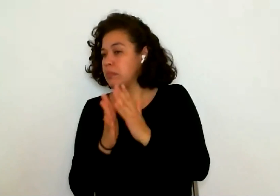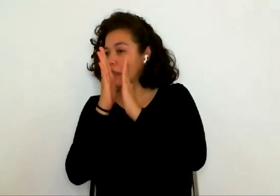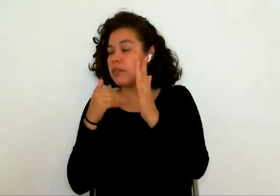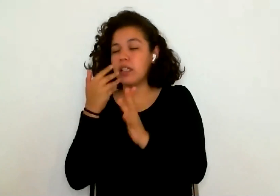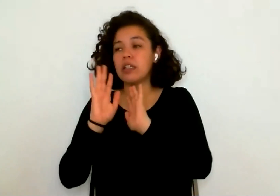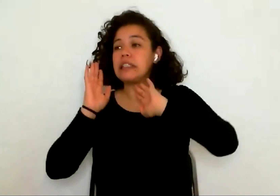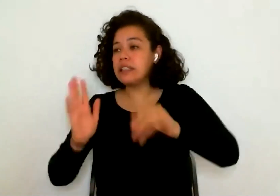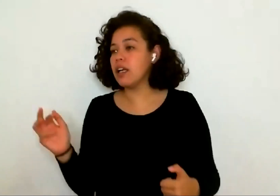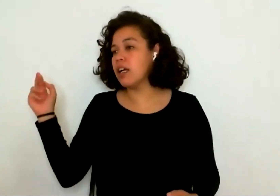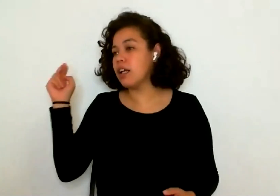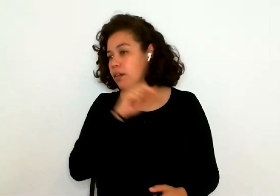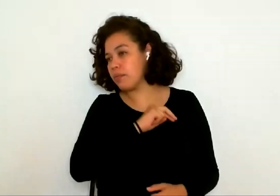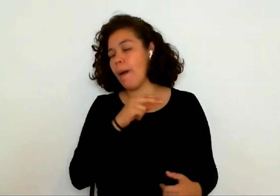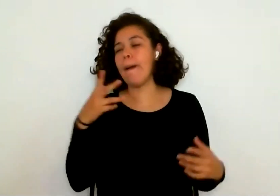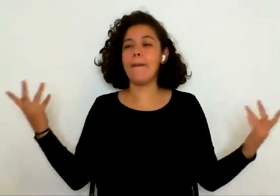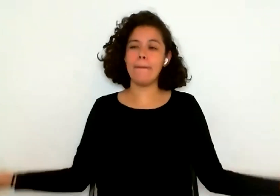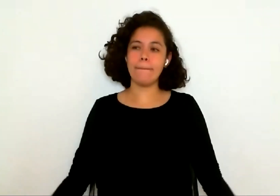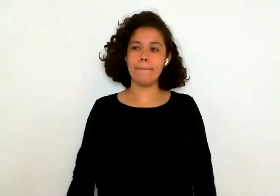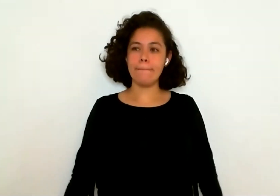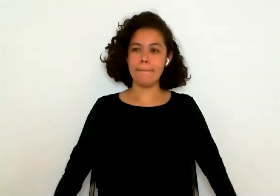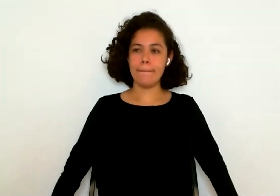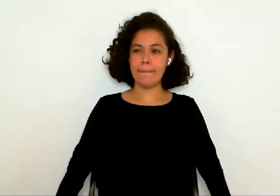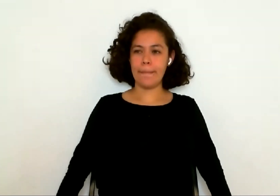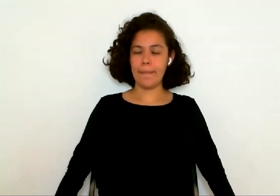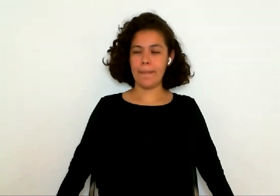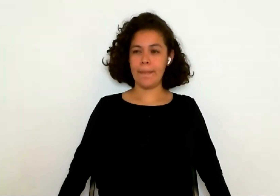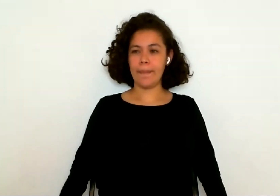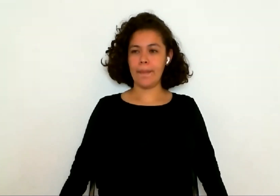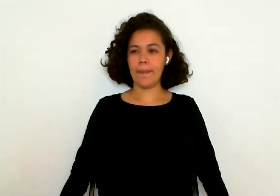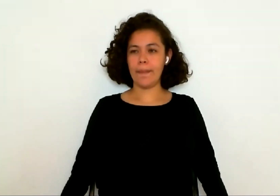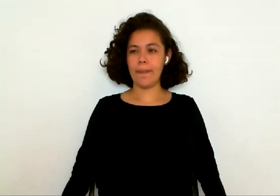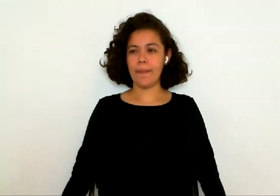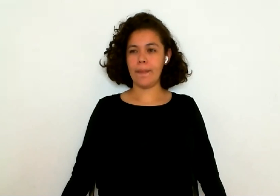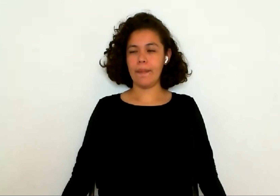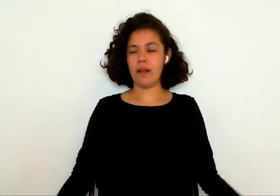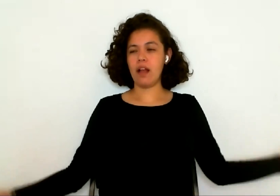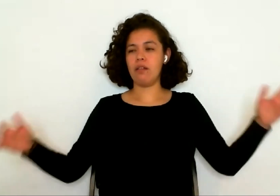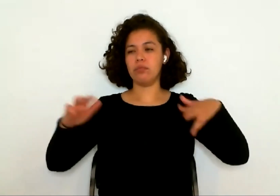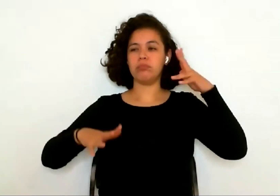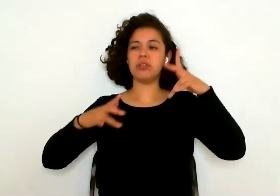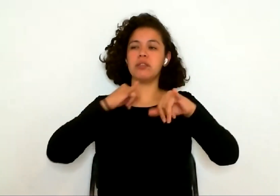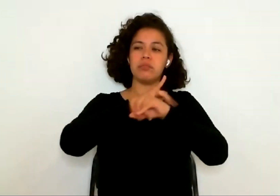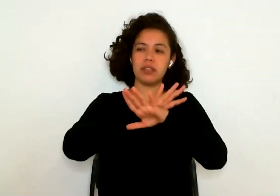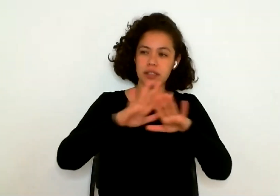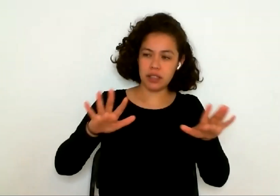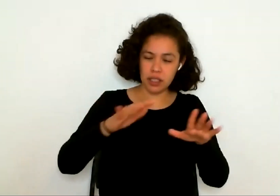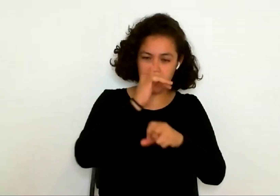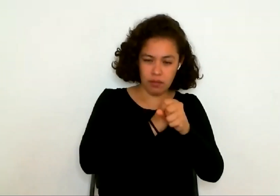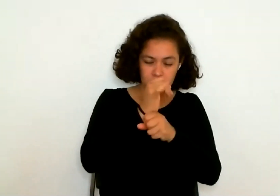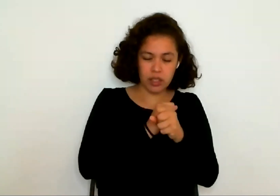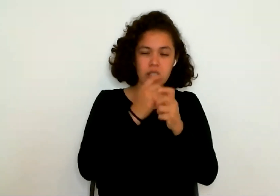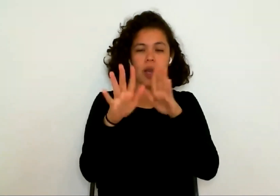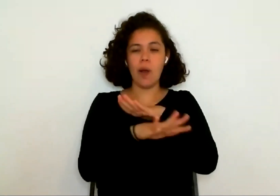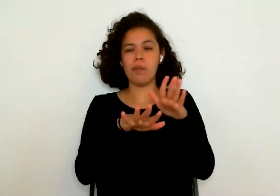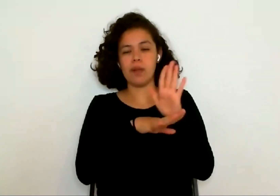Y pareciera que muchas veces la parte de la investigación, de la fundamentación, no nos